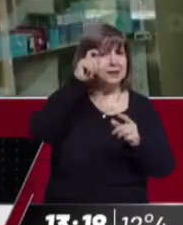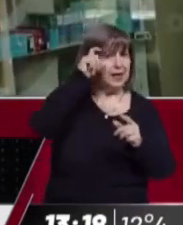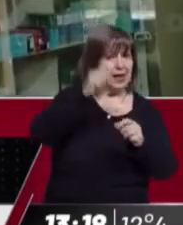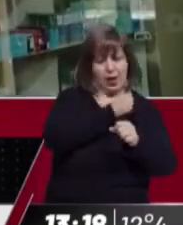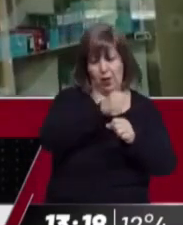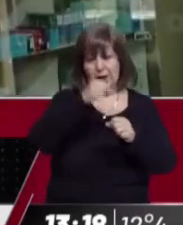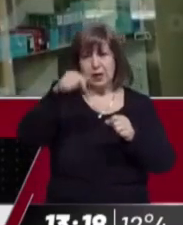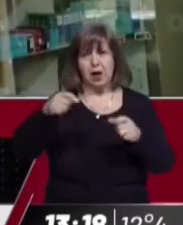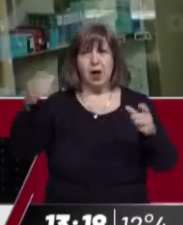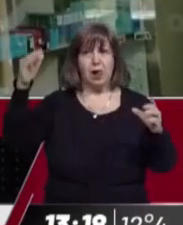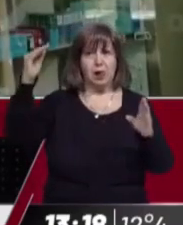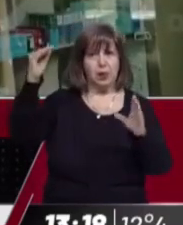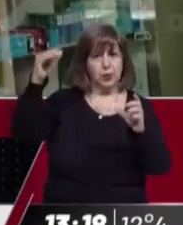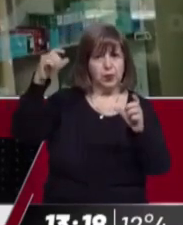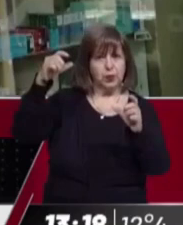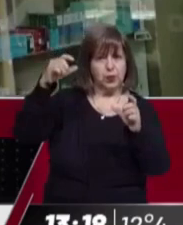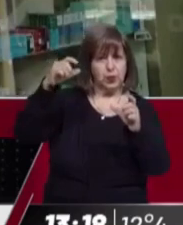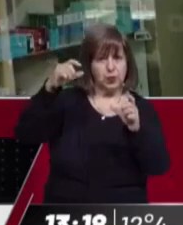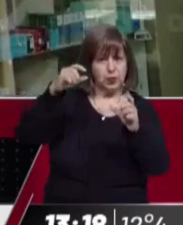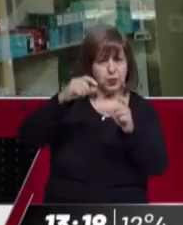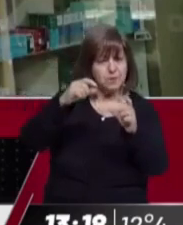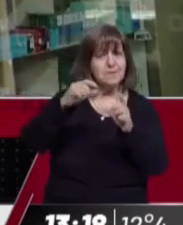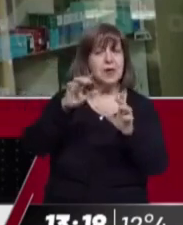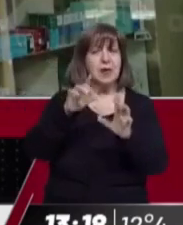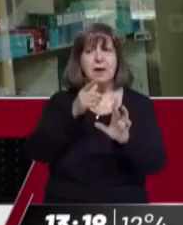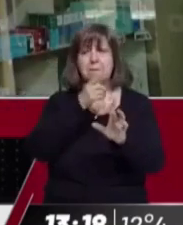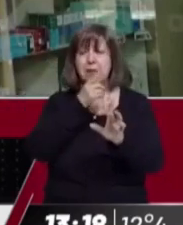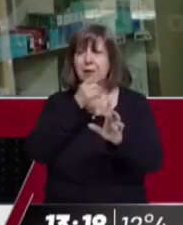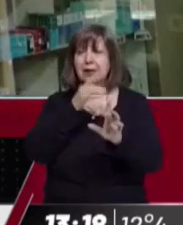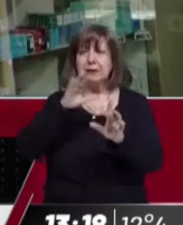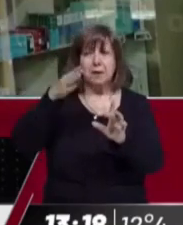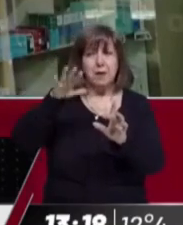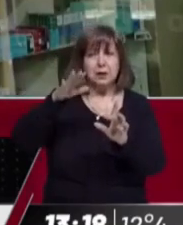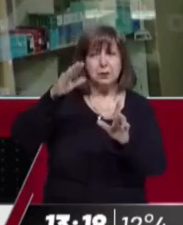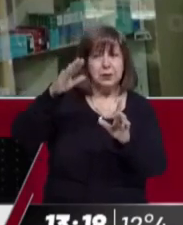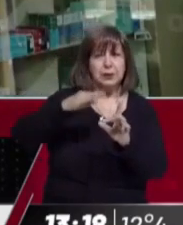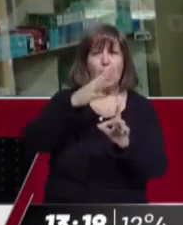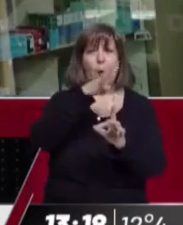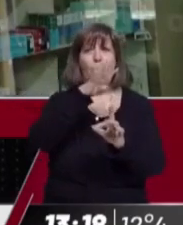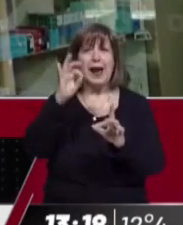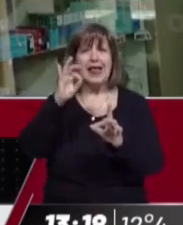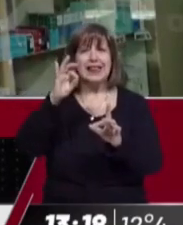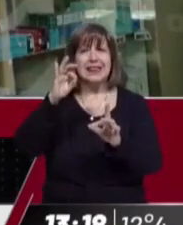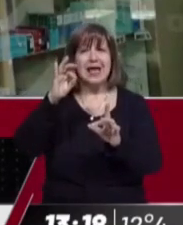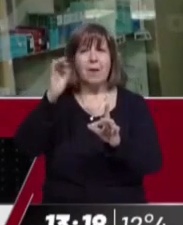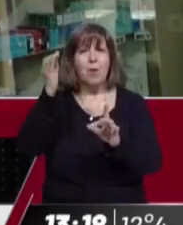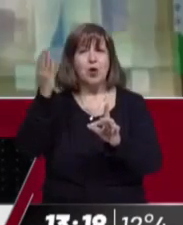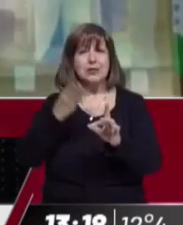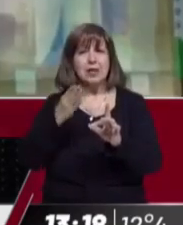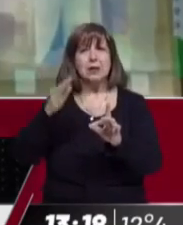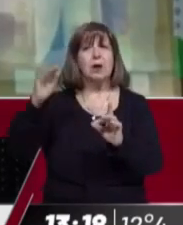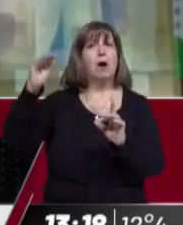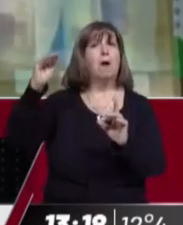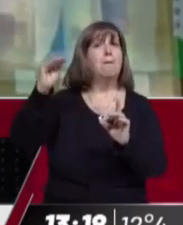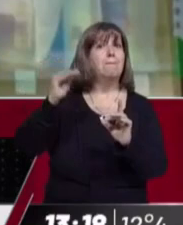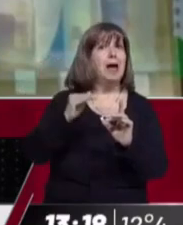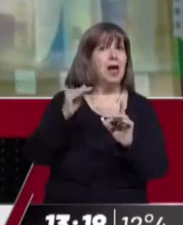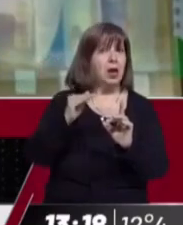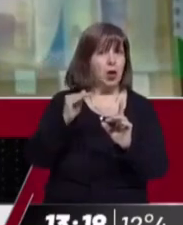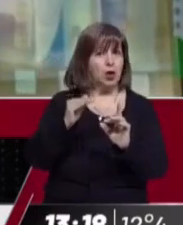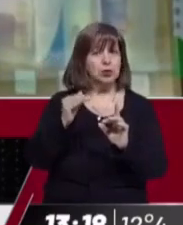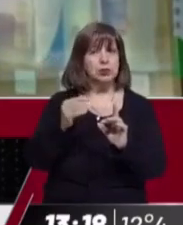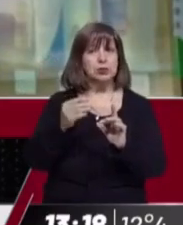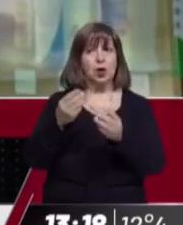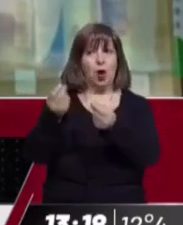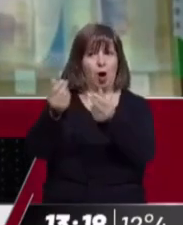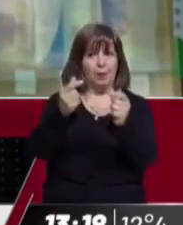fecha ha bajado bastante eh Yo te diría que aproximadamente un 40% se ha notado la baja del